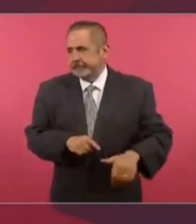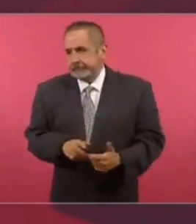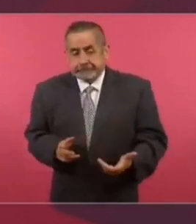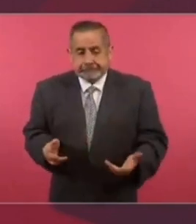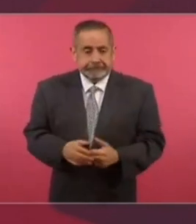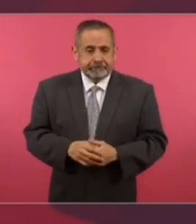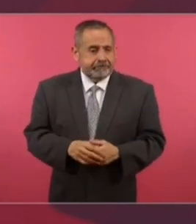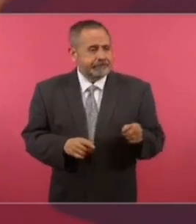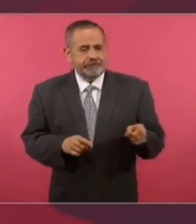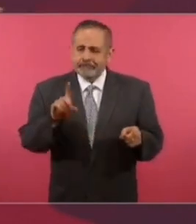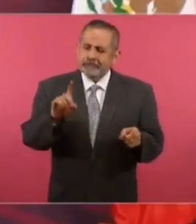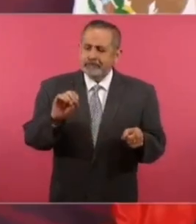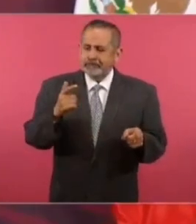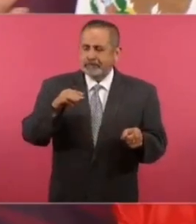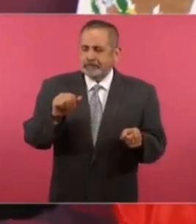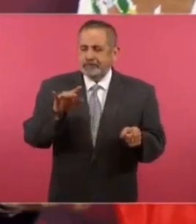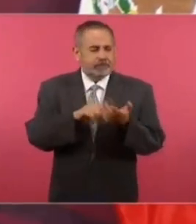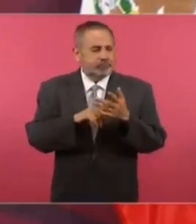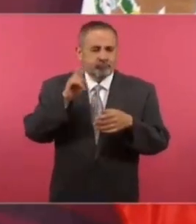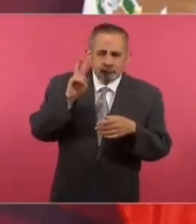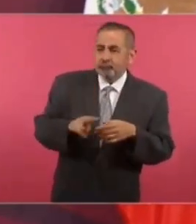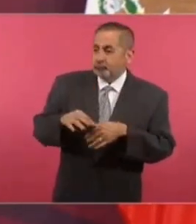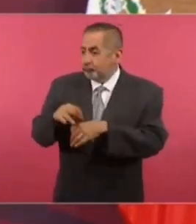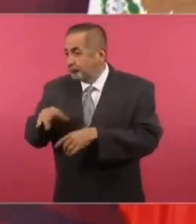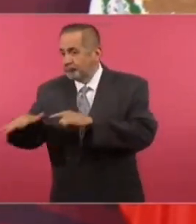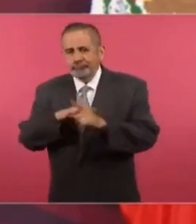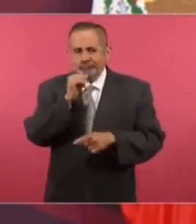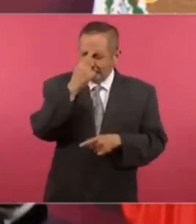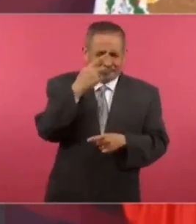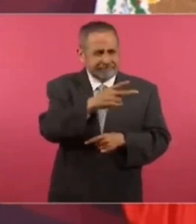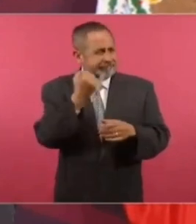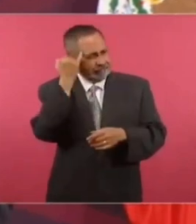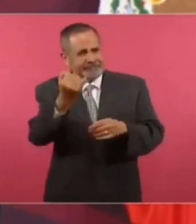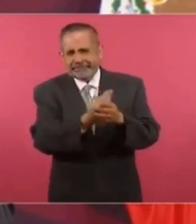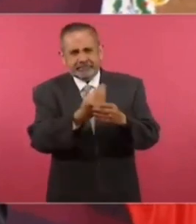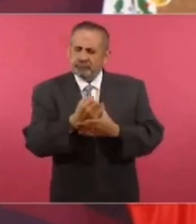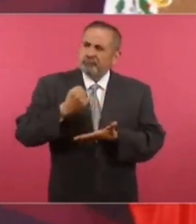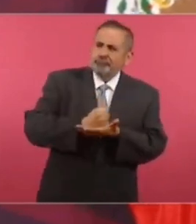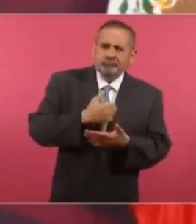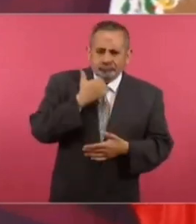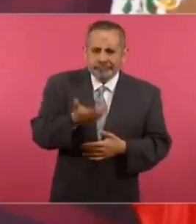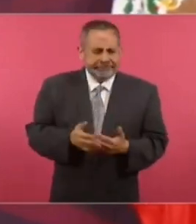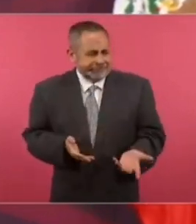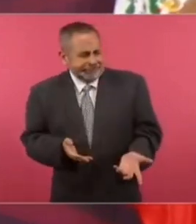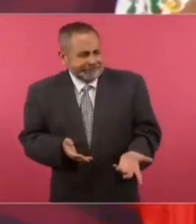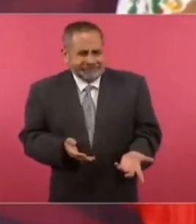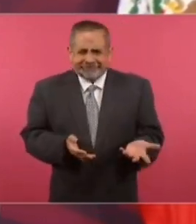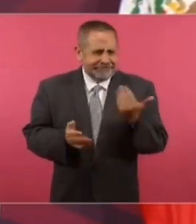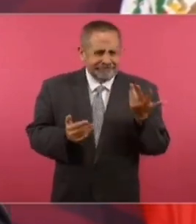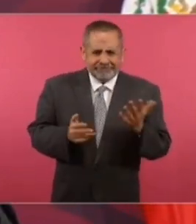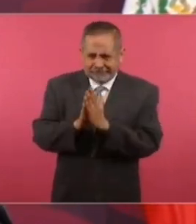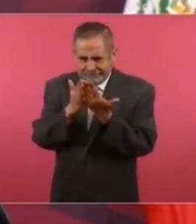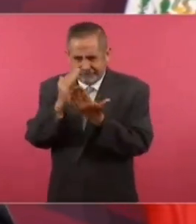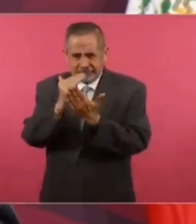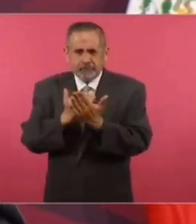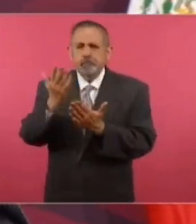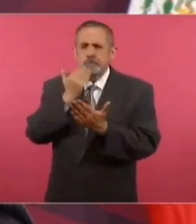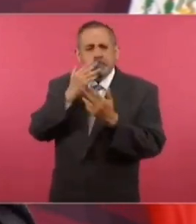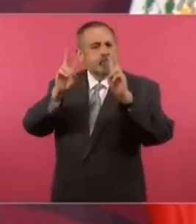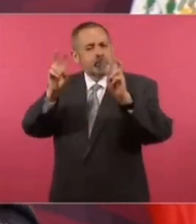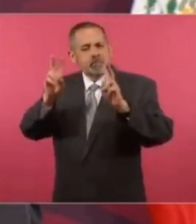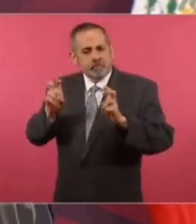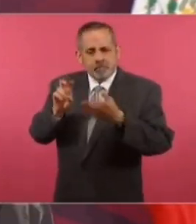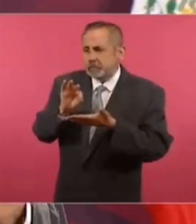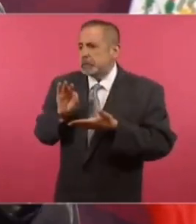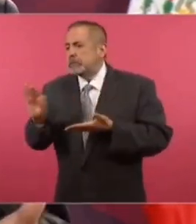Y dogmático porque no tiene nada que ver con la realidad. No hay en los libros contenidos